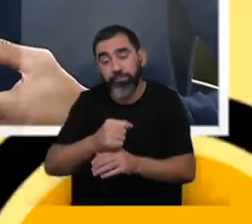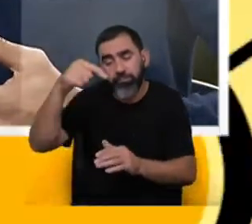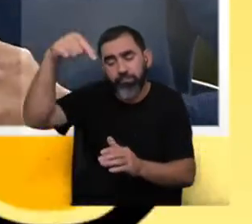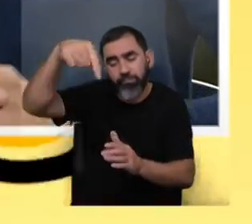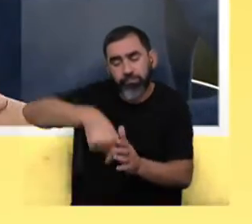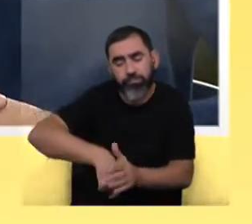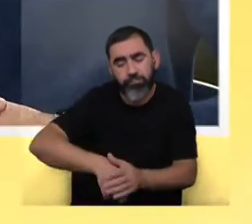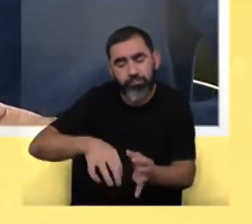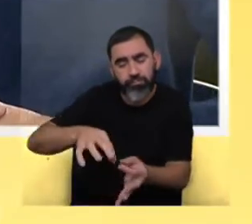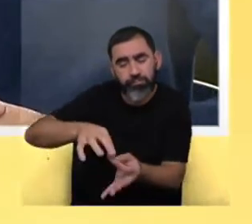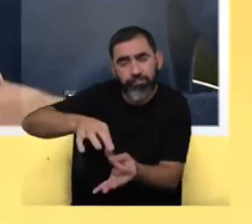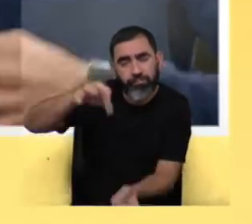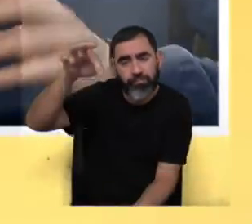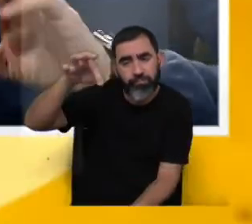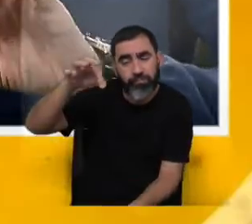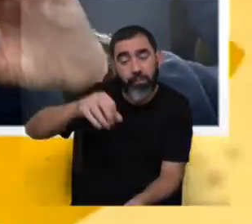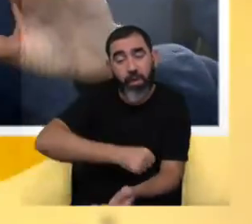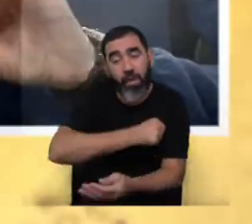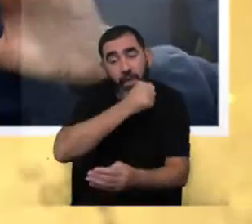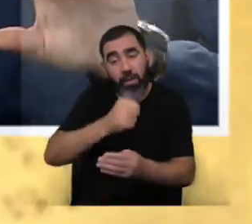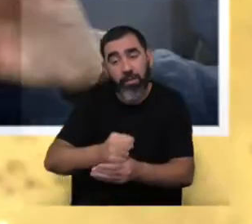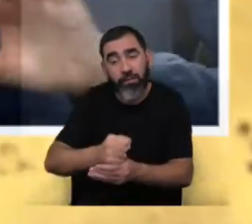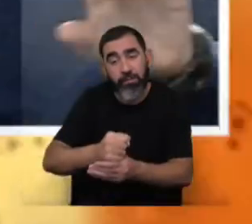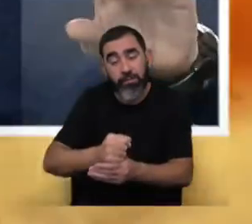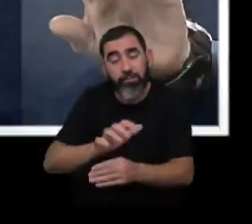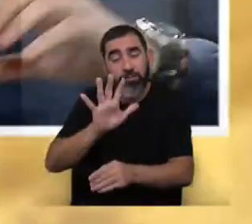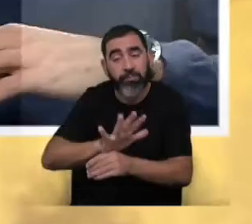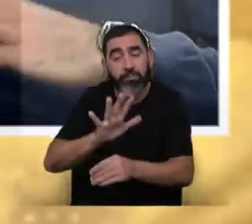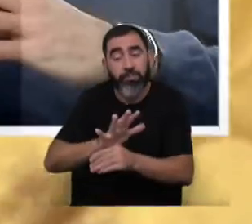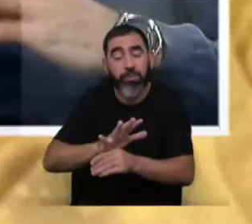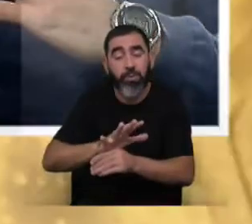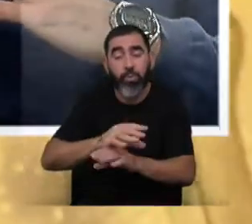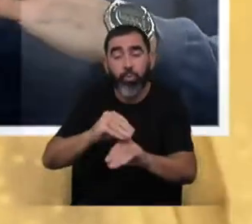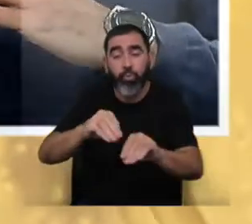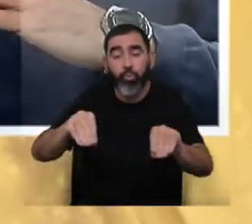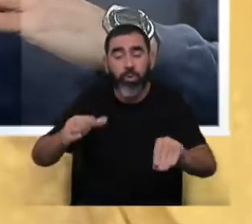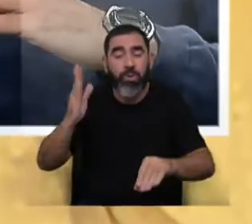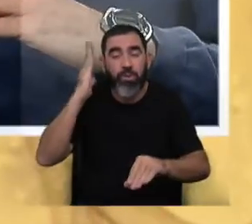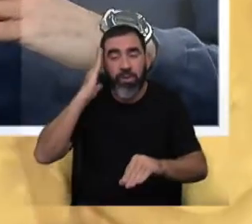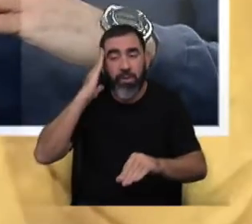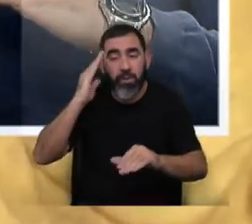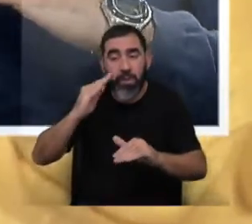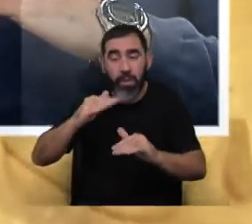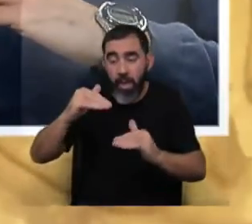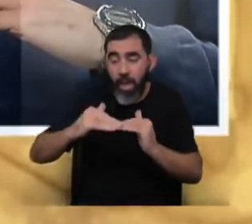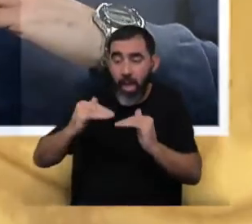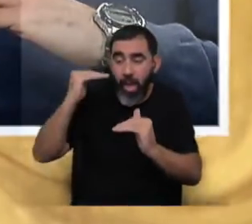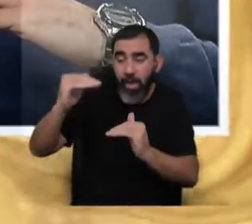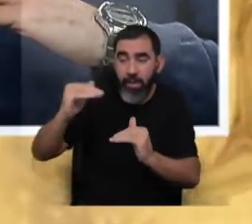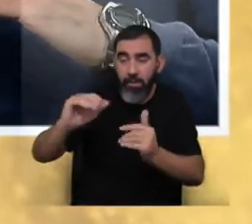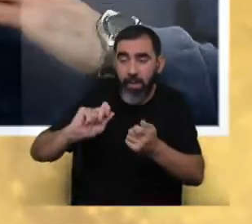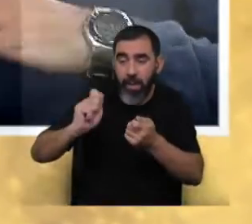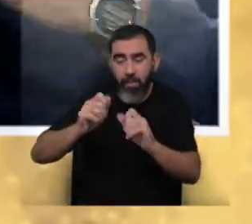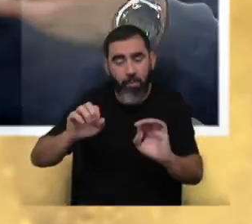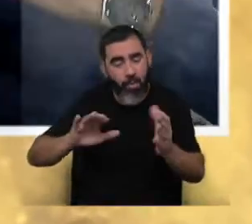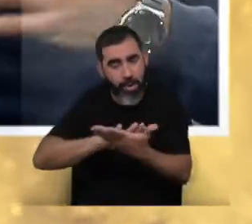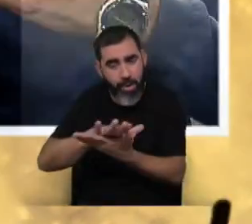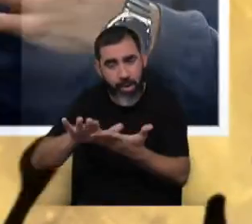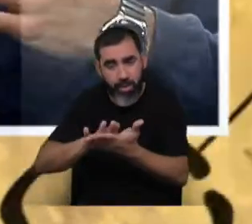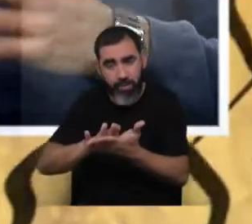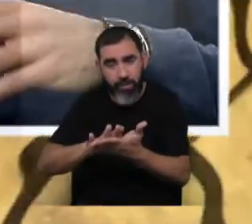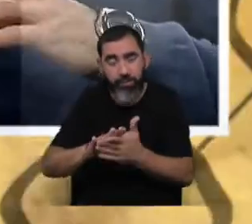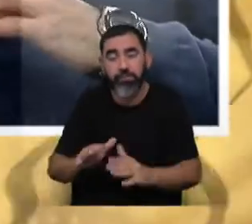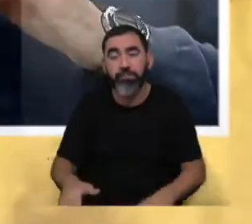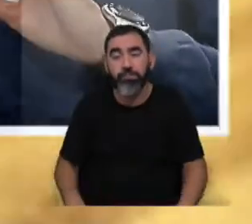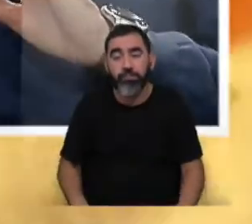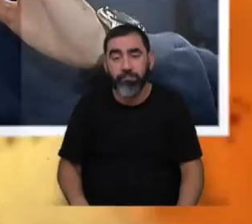profundizando, es hasta encontrar lo que se conoce como un suelo estéril, es decir, que sabemos que por encima no hay ningún tipo de anomalía, o sea que no está